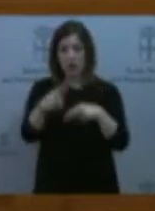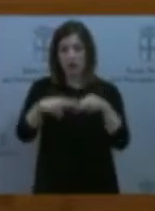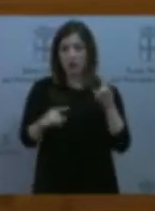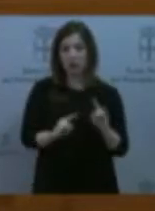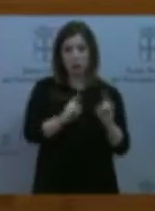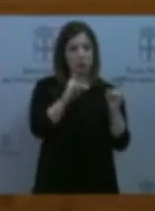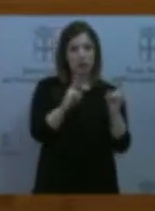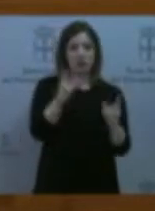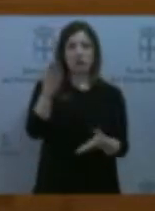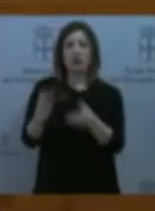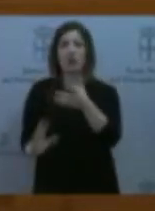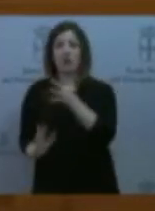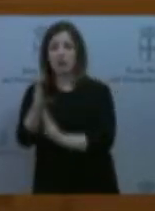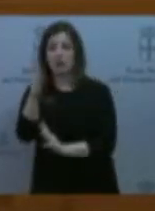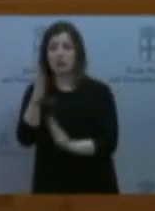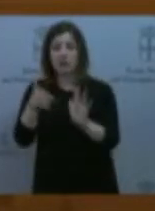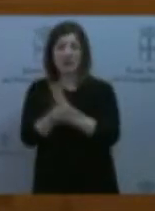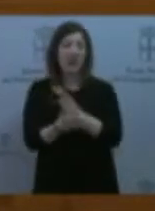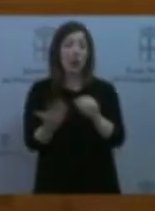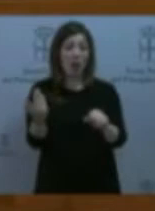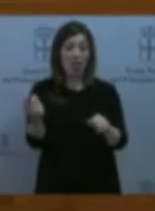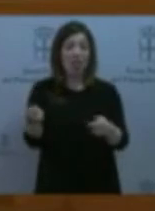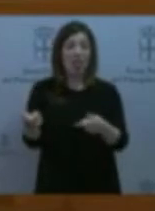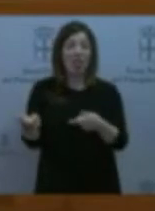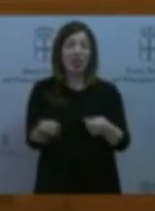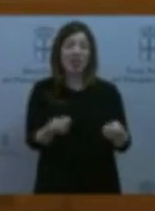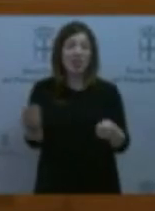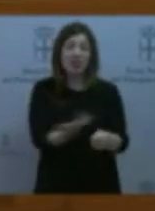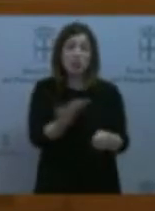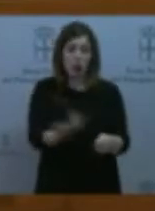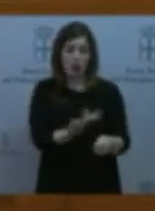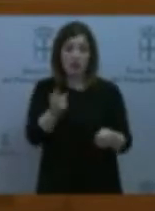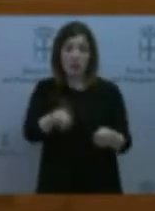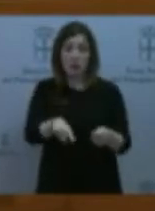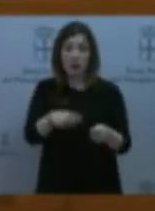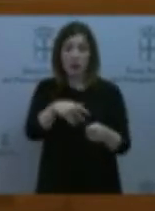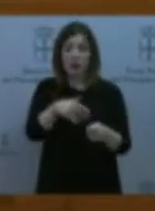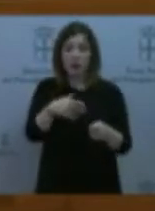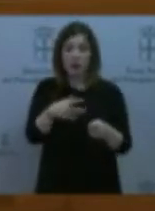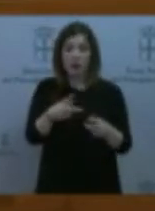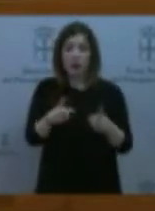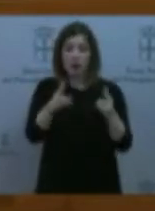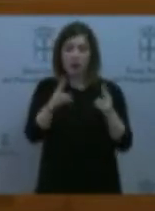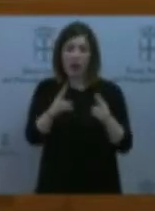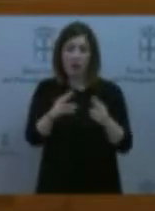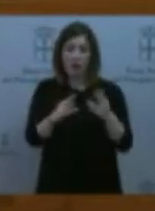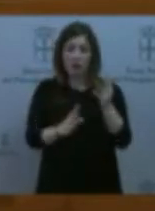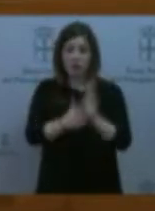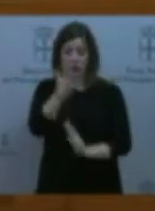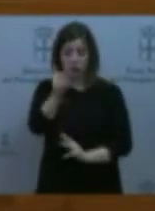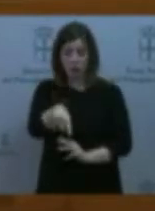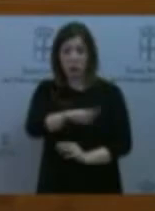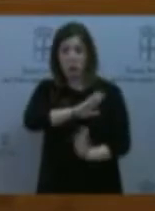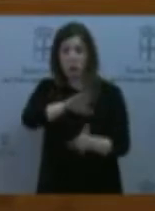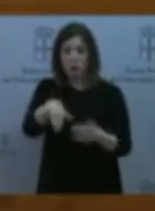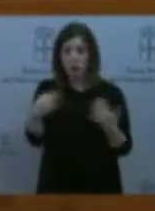Y también fajas auxiliares, cortafuegos, mejora viaria. Y en último lugar, silvicultura preventiva.